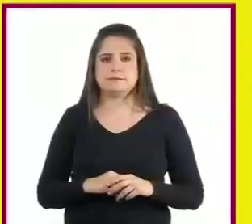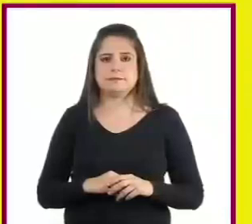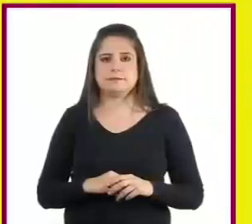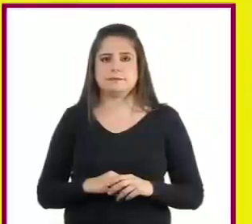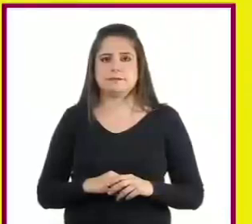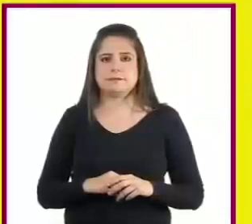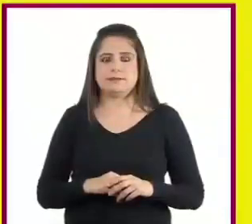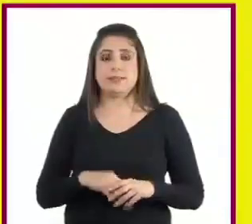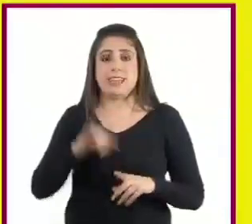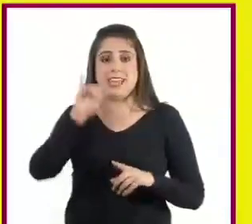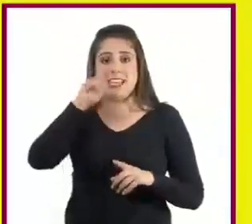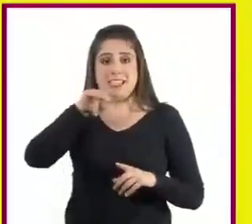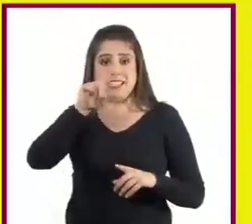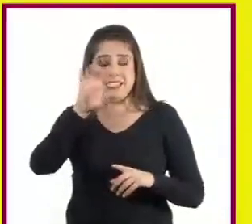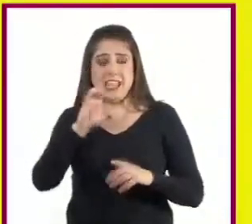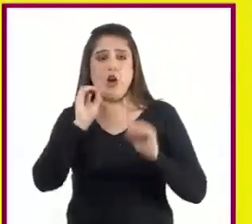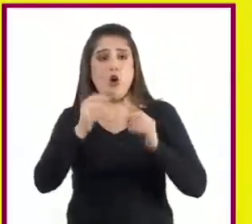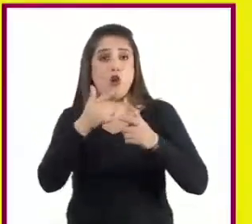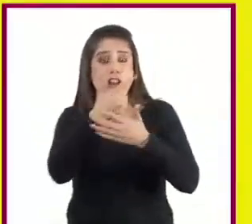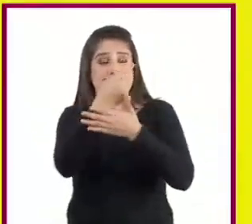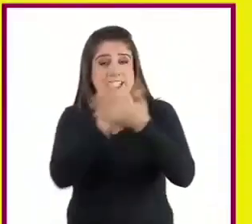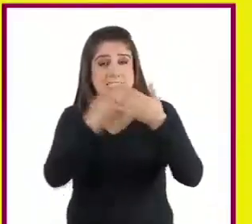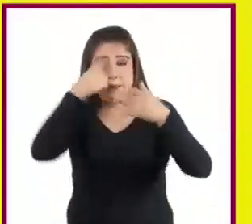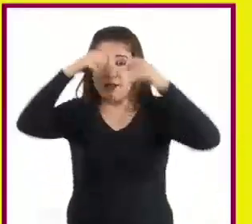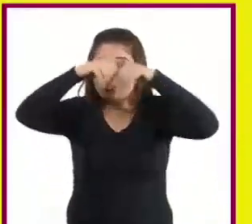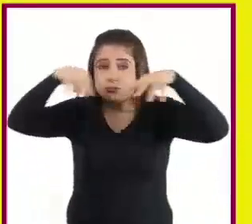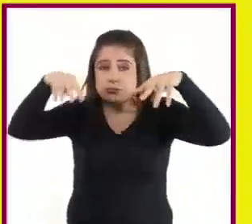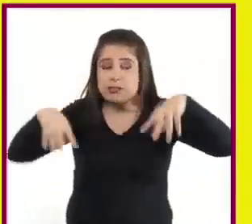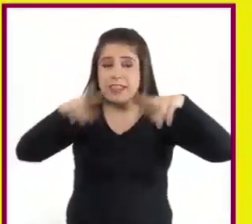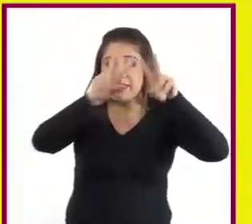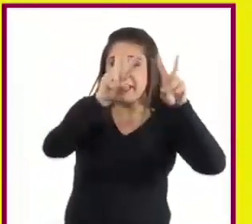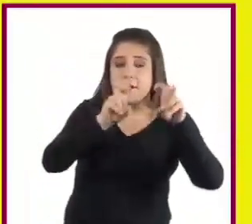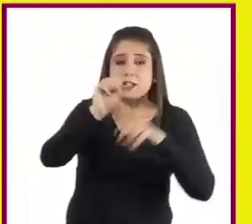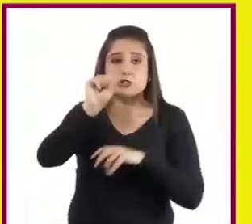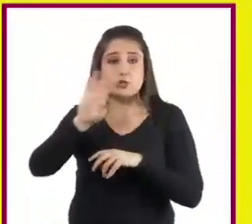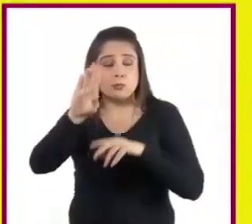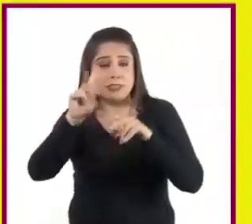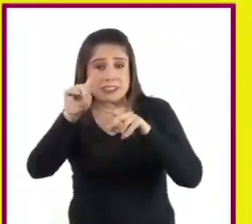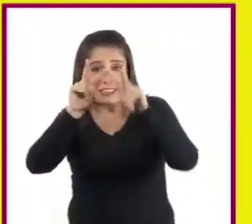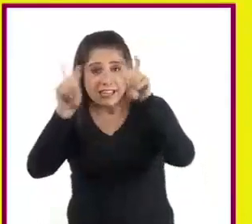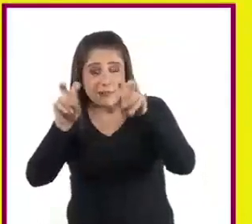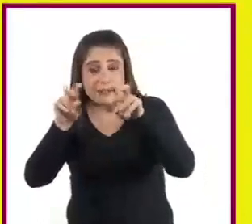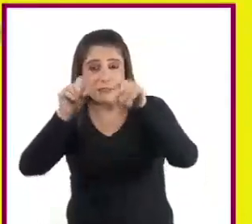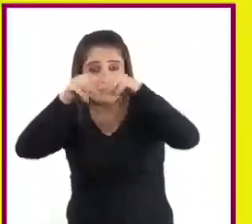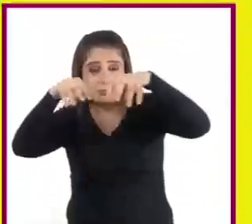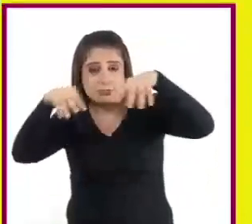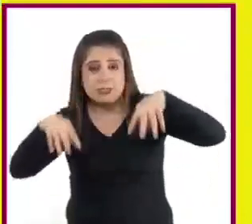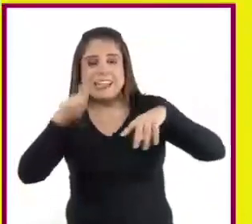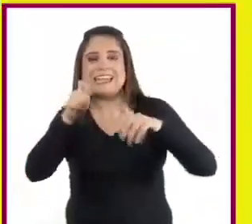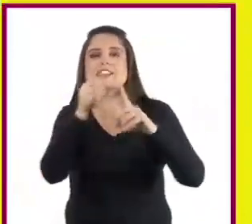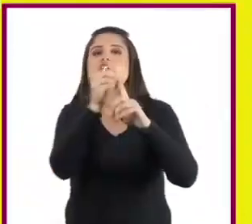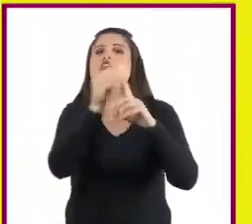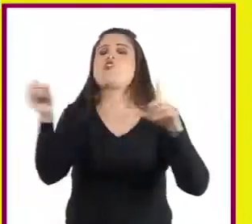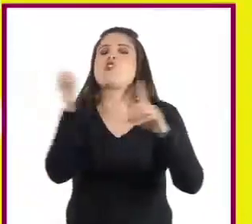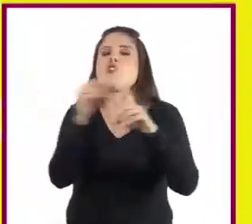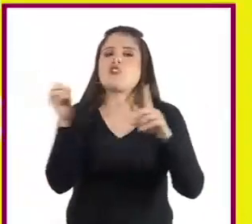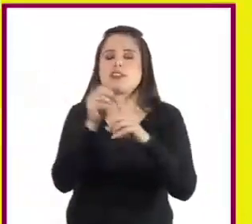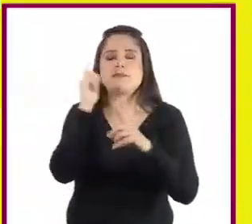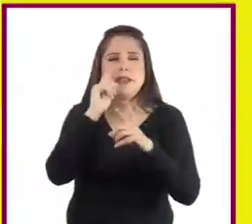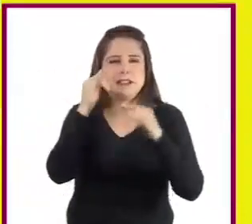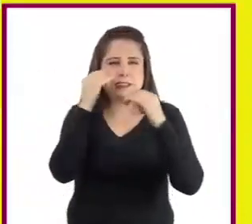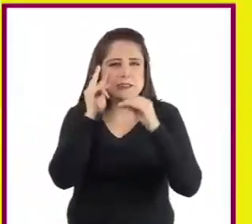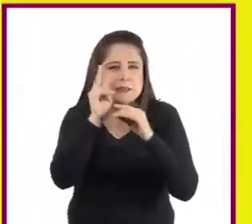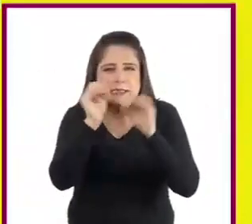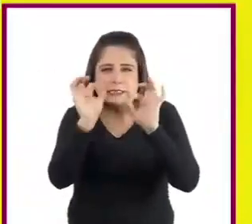Un índice o lista jerarquizada de temas y subtemas es un tipo de esquema que ordena y jerarquiza gráficamente,